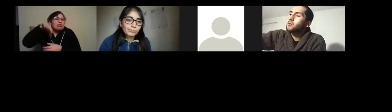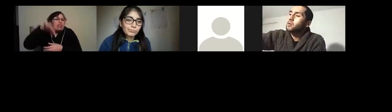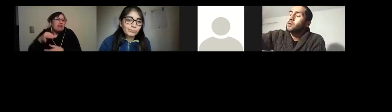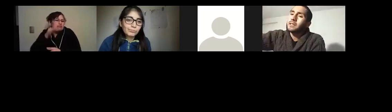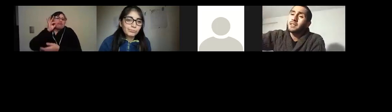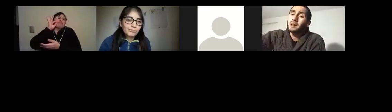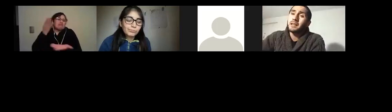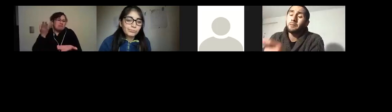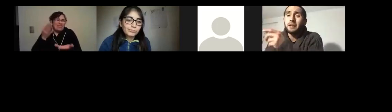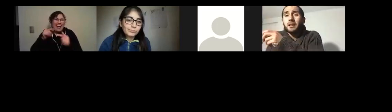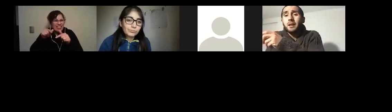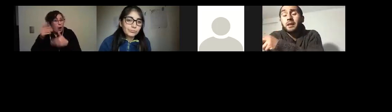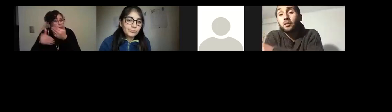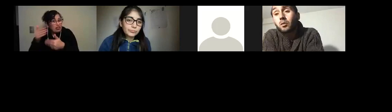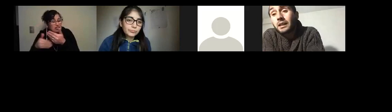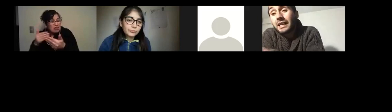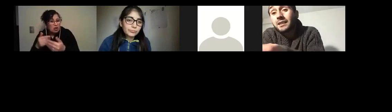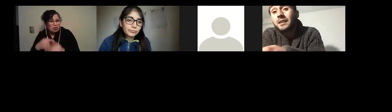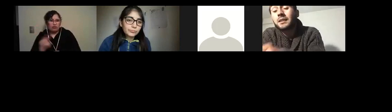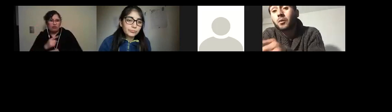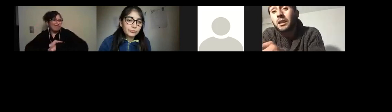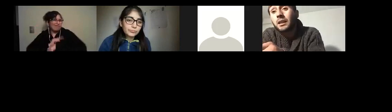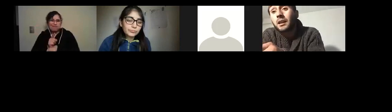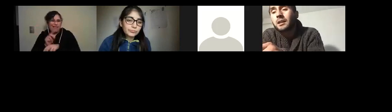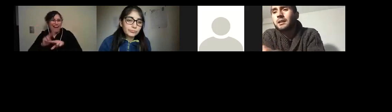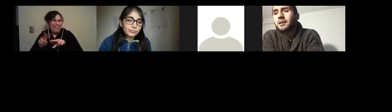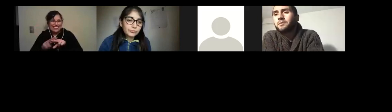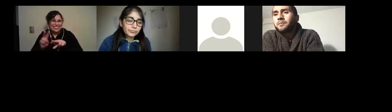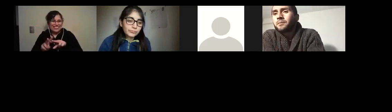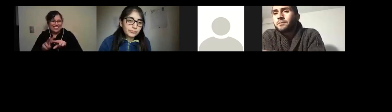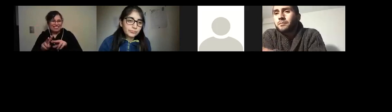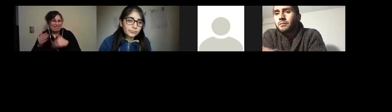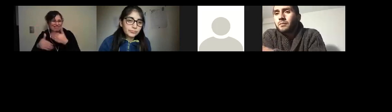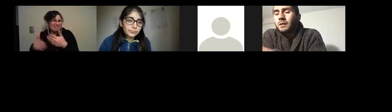procesos uno lo hace de manera prácticamente automática sin darse cuenta. ¿Ya?